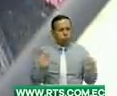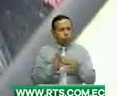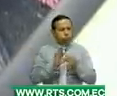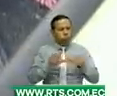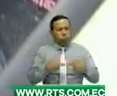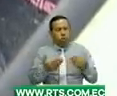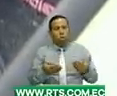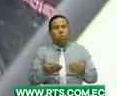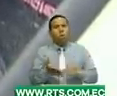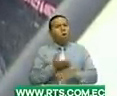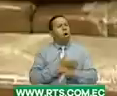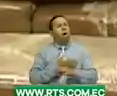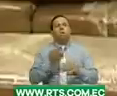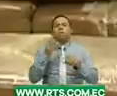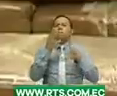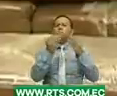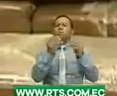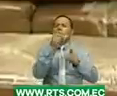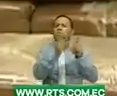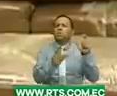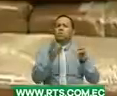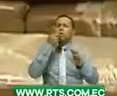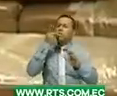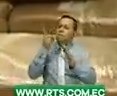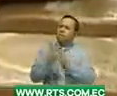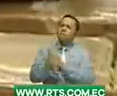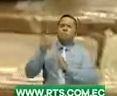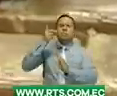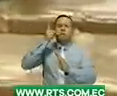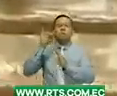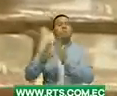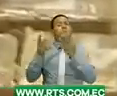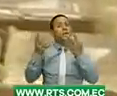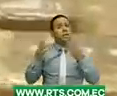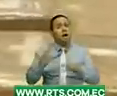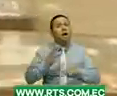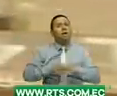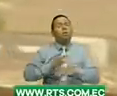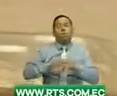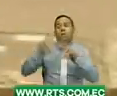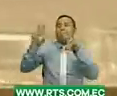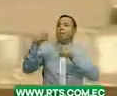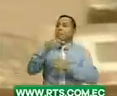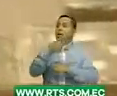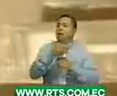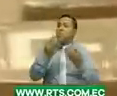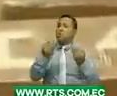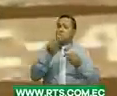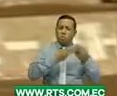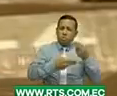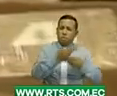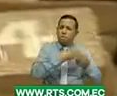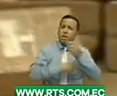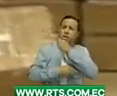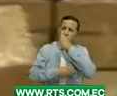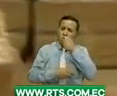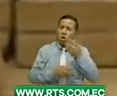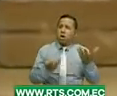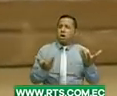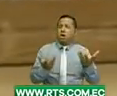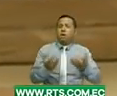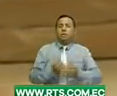son repetidas las denuncias que habitantes del sector han presentado por este delito. Se presume que este ciudadano era el